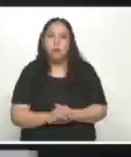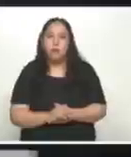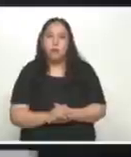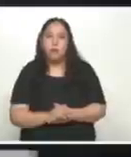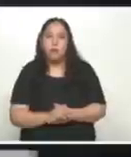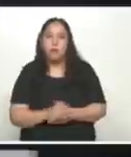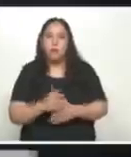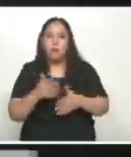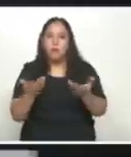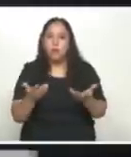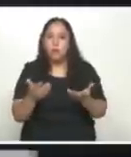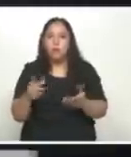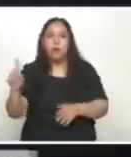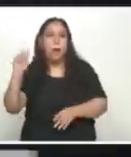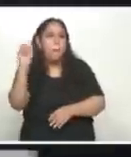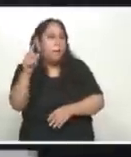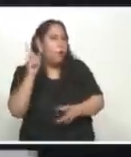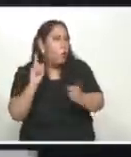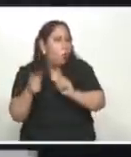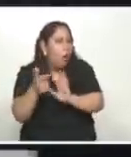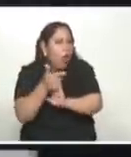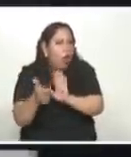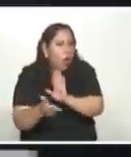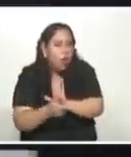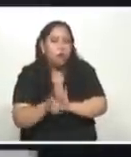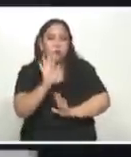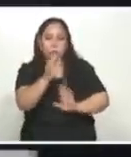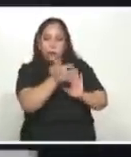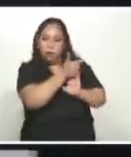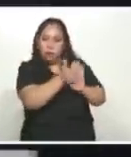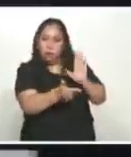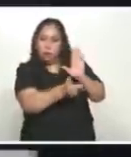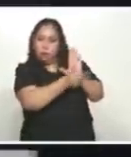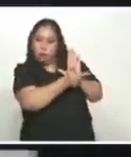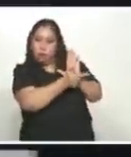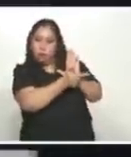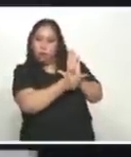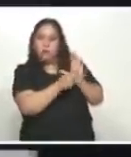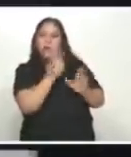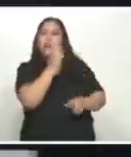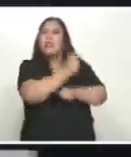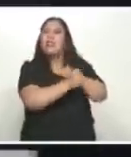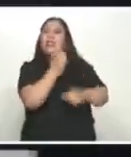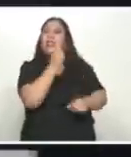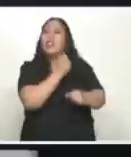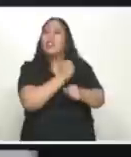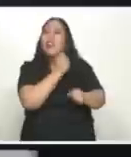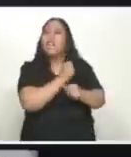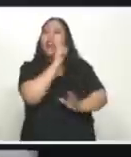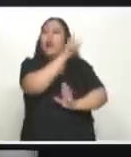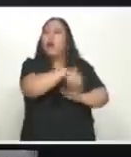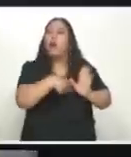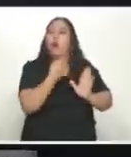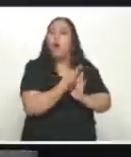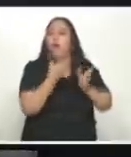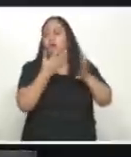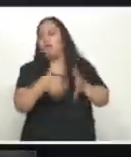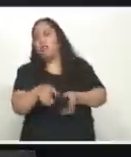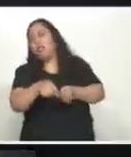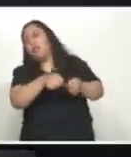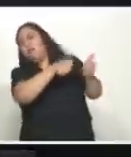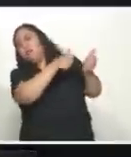Como la que se derogó el año pasado de empleo por hora, ¿verdad? ¿Cómo vas a generar mejores condiciones para